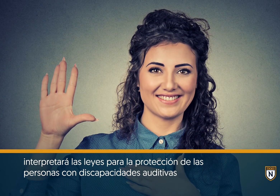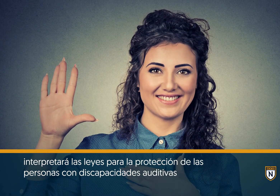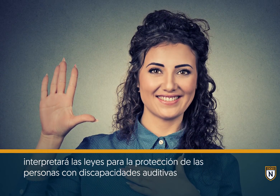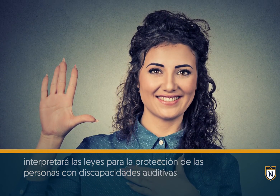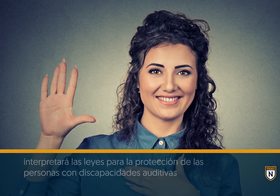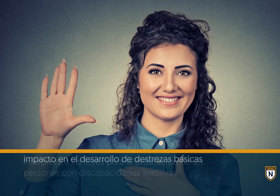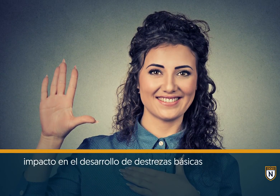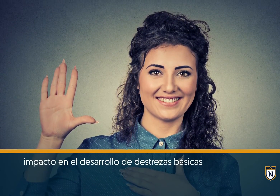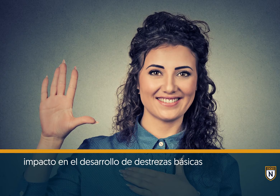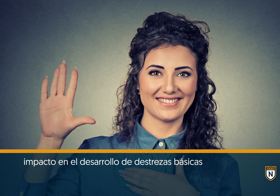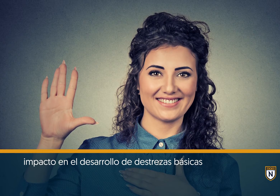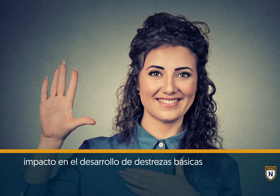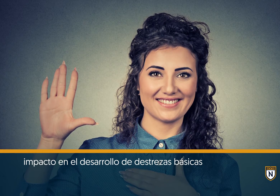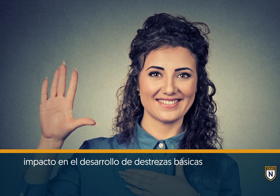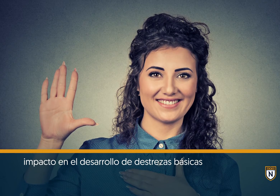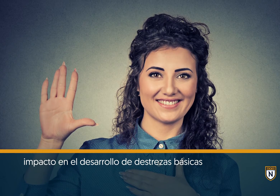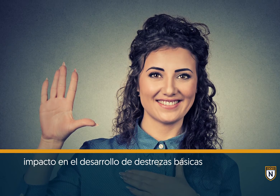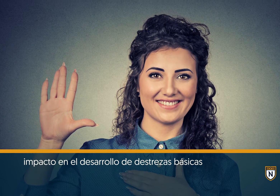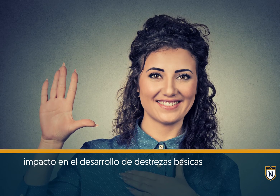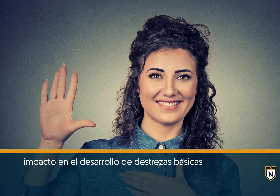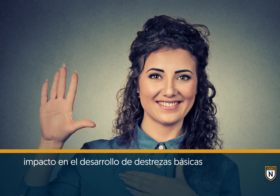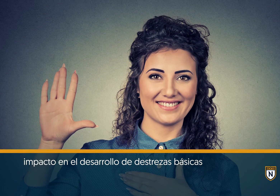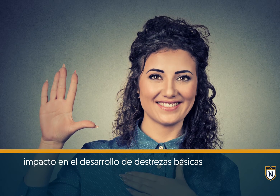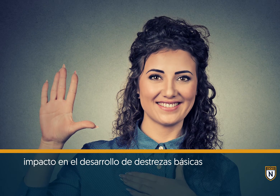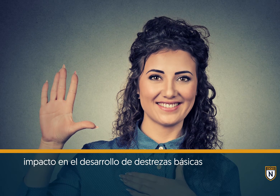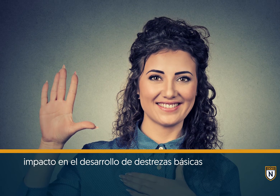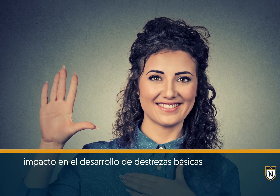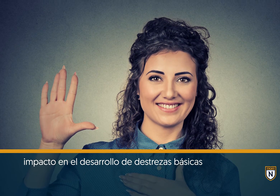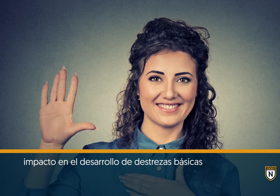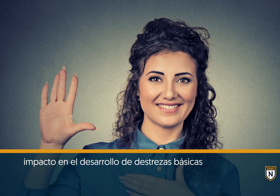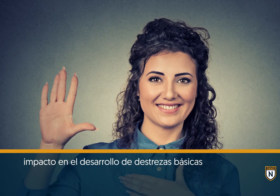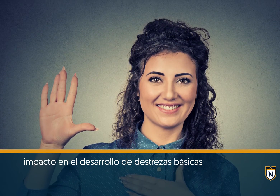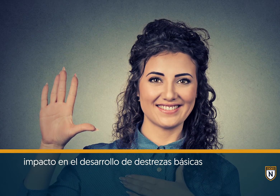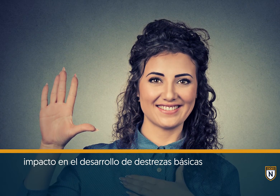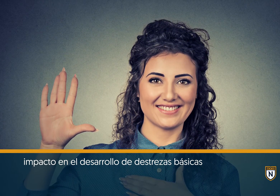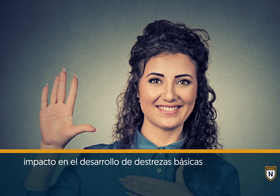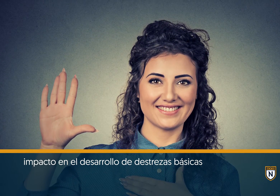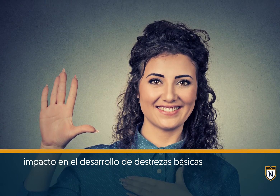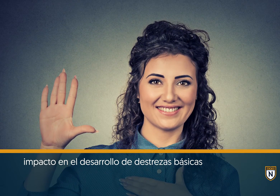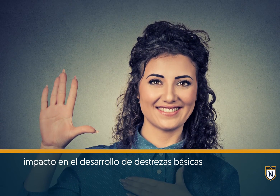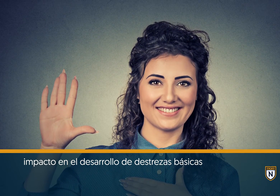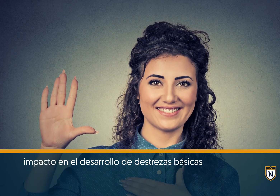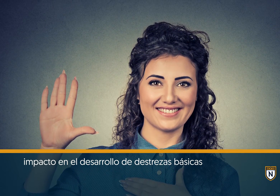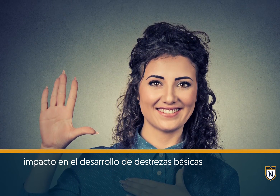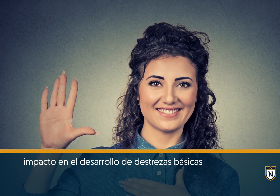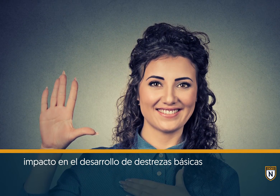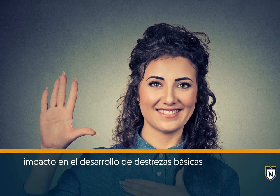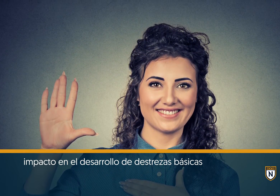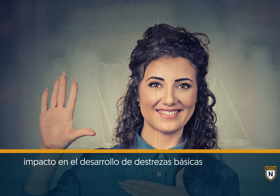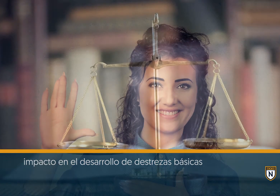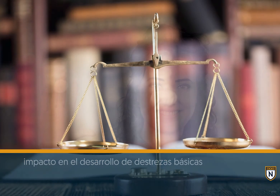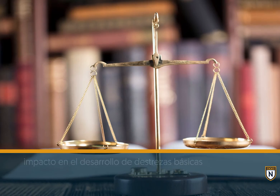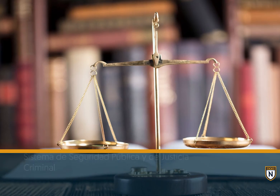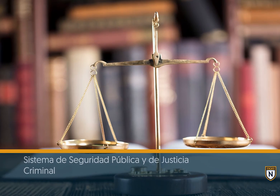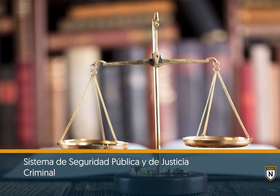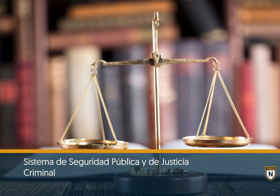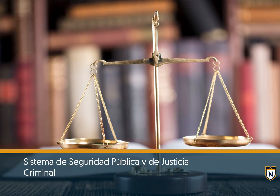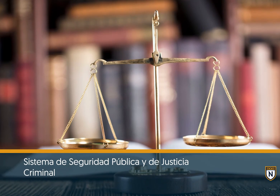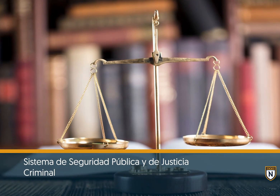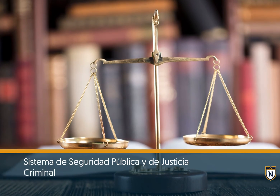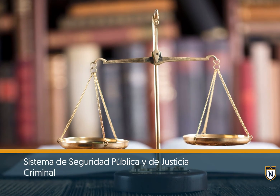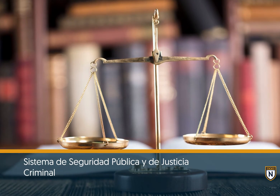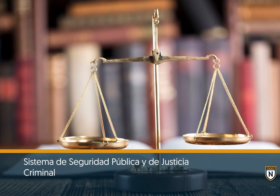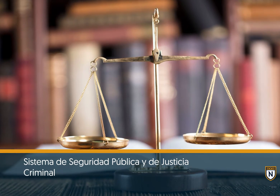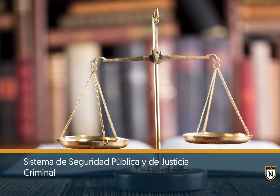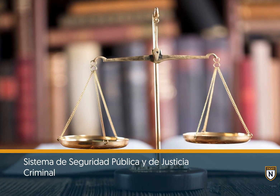auditivas y su impacto en el desarrollo de destrezas básicas dirigidas a los profesionales del sistema